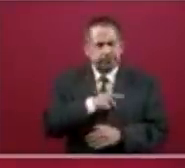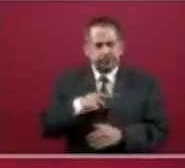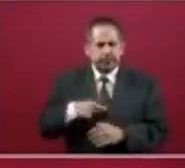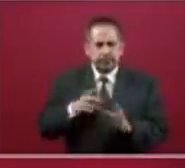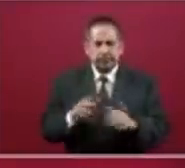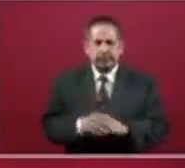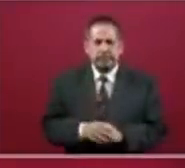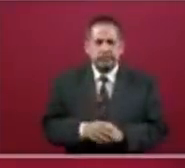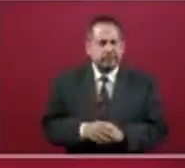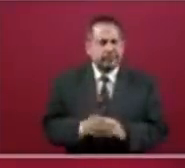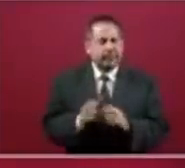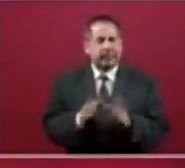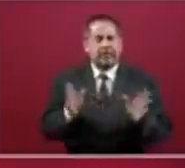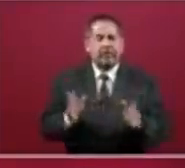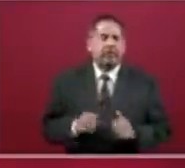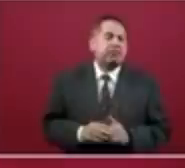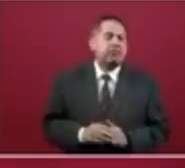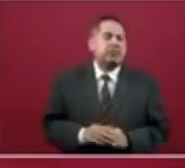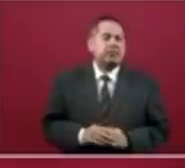abrir